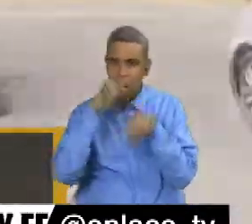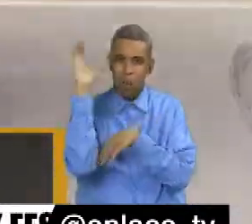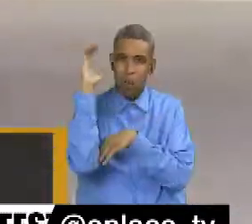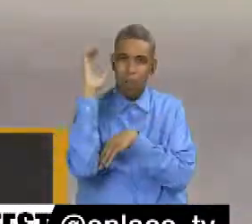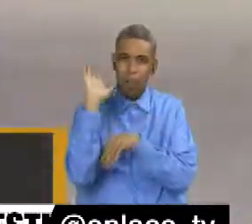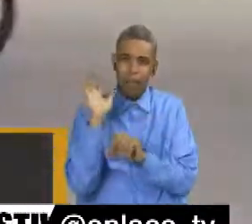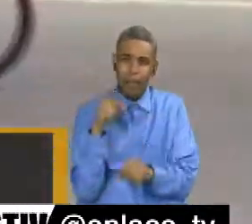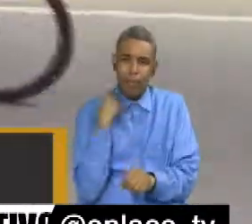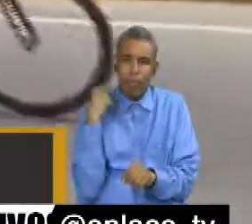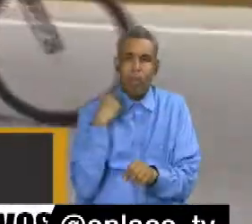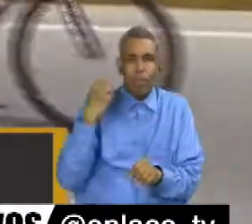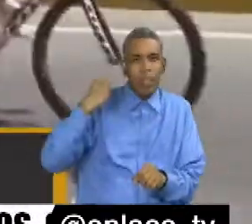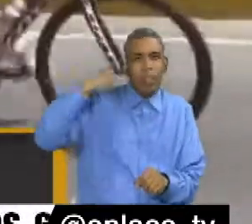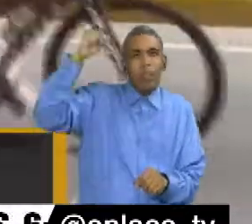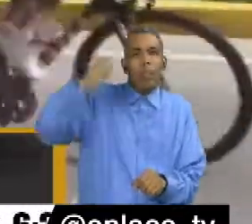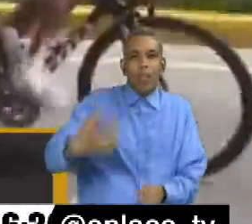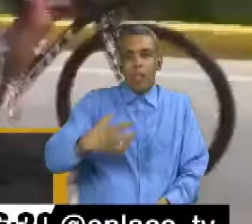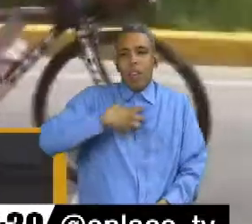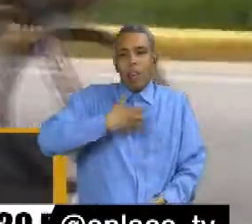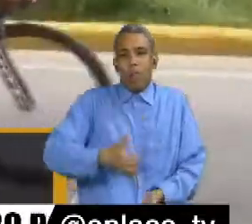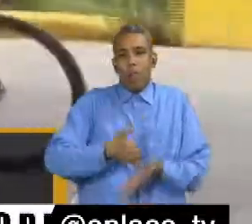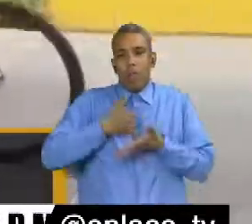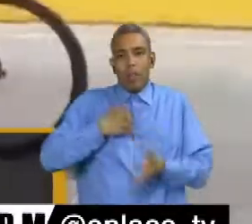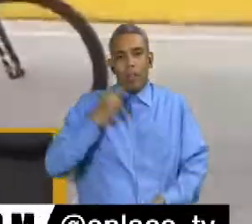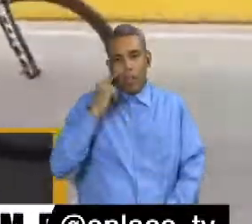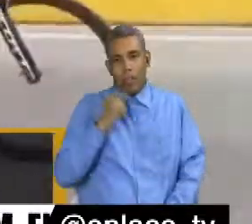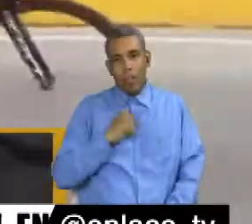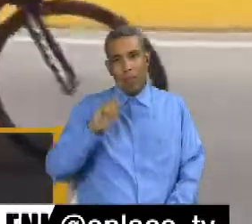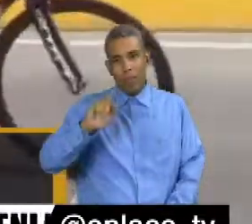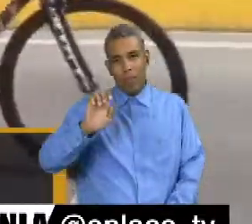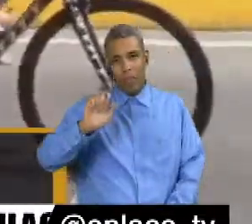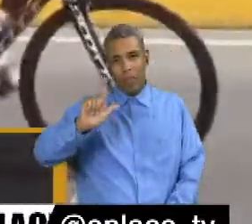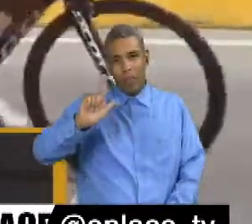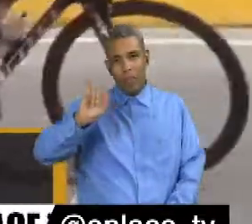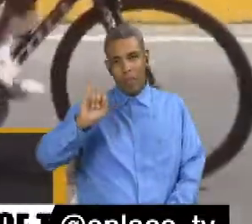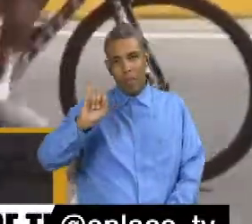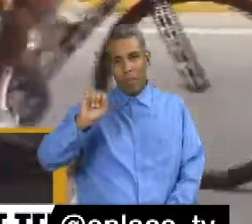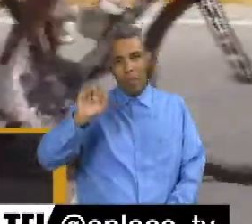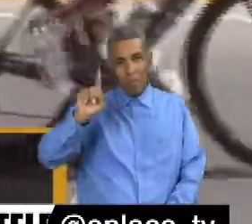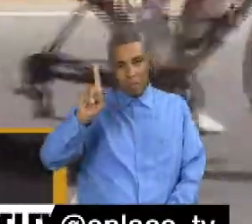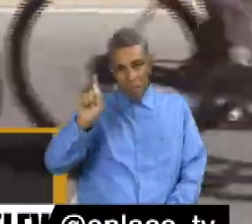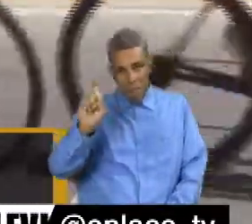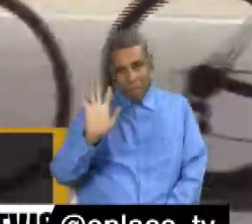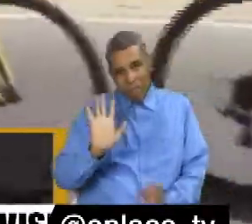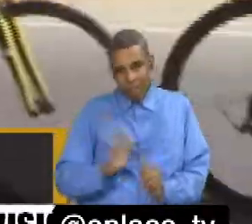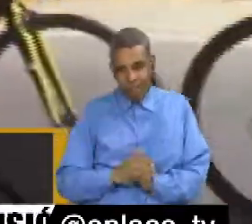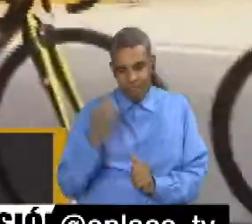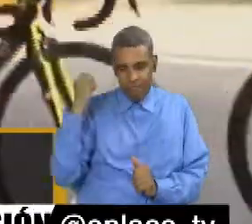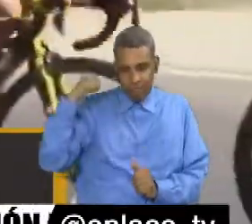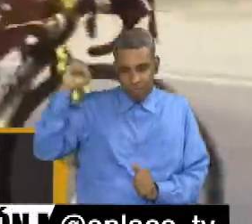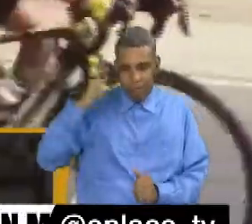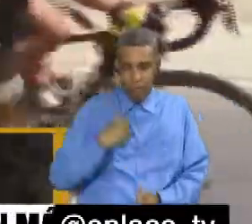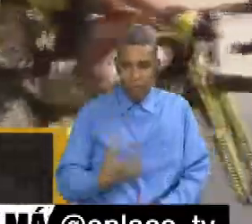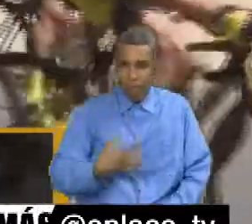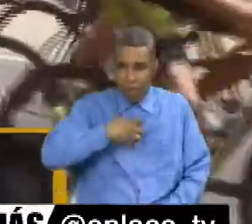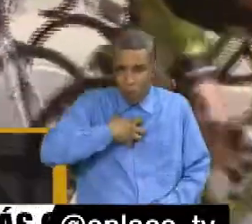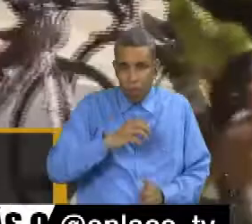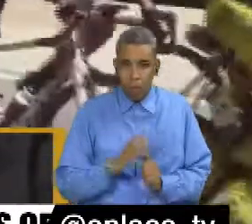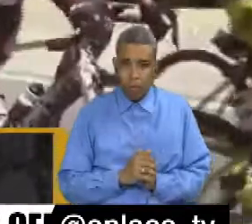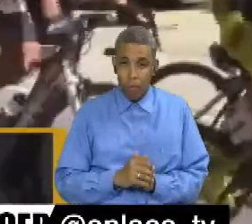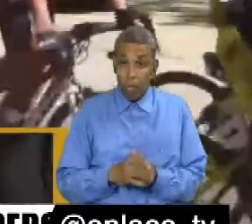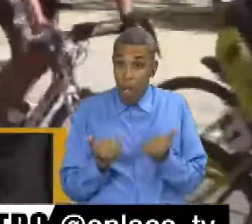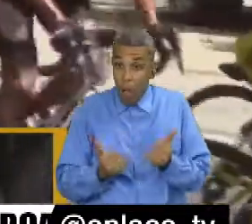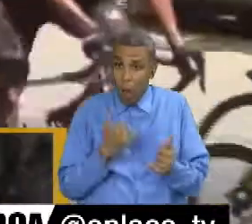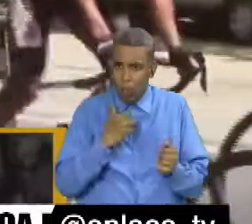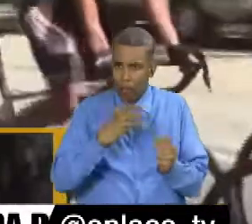el mundo, toda ciudad se siente privilegiada de que le lleven un evento el máximo del pedalismo nacional. En este caso, a